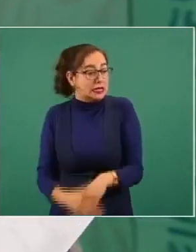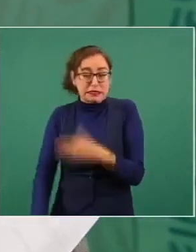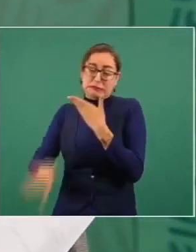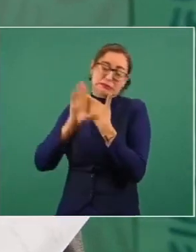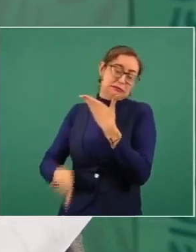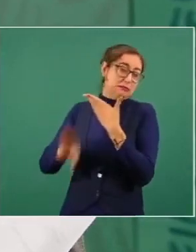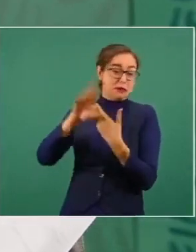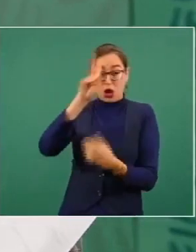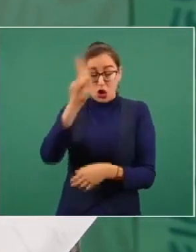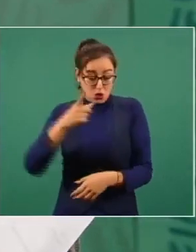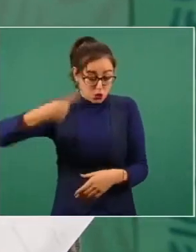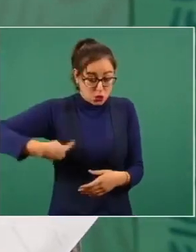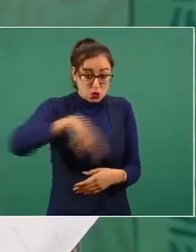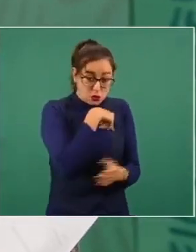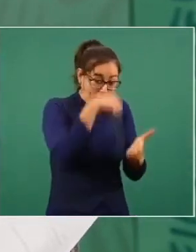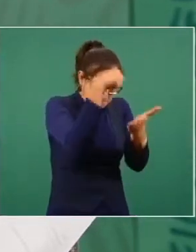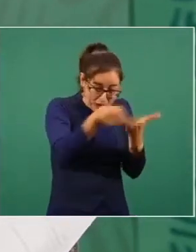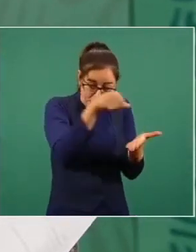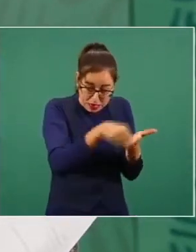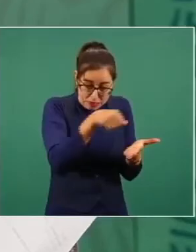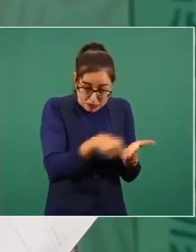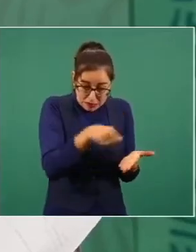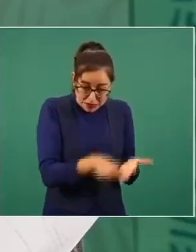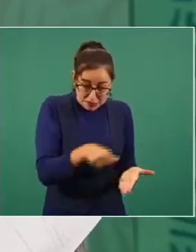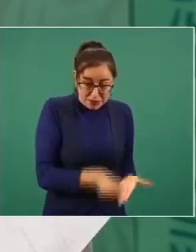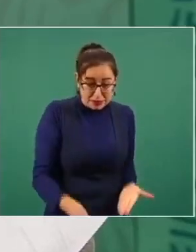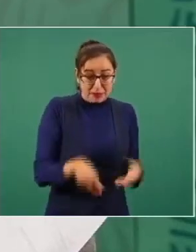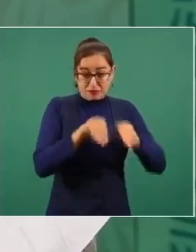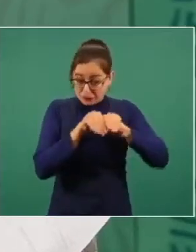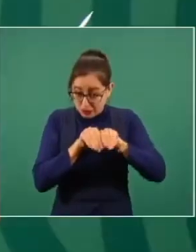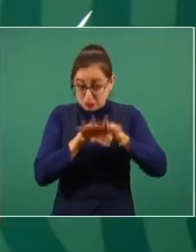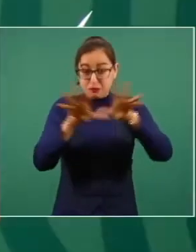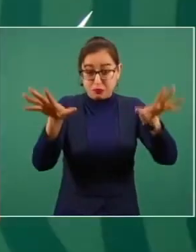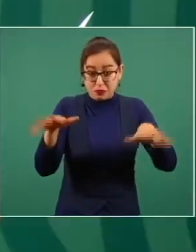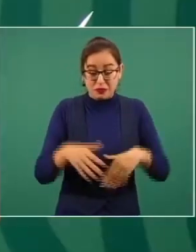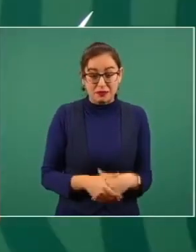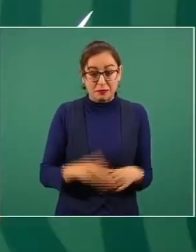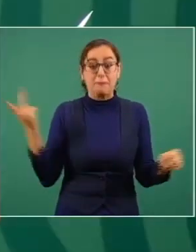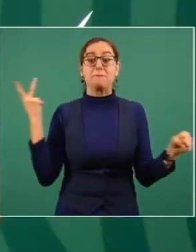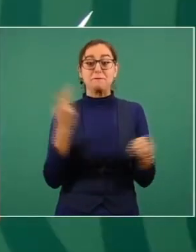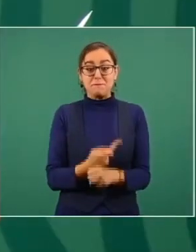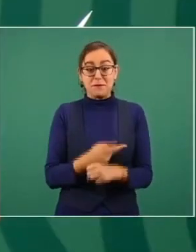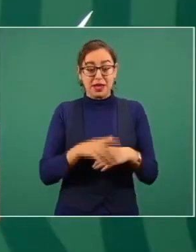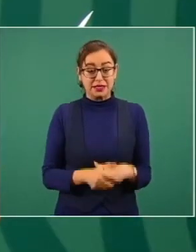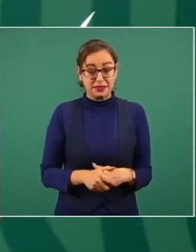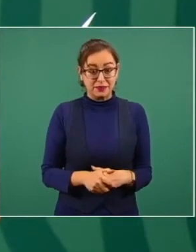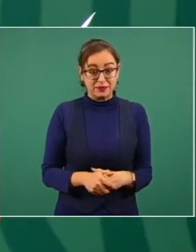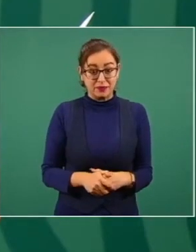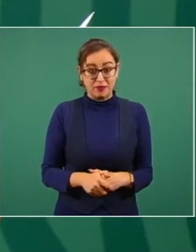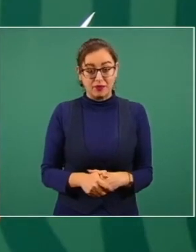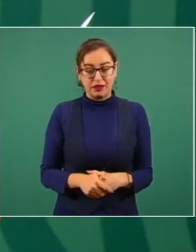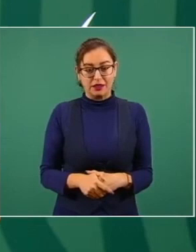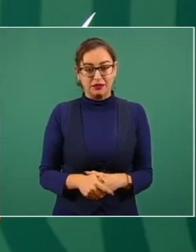que se podría agravar conforme avanza el proceso electoral y que incluso podría derivar en una crisis postelectoral